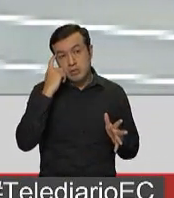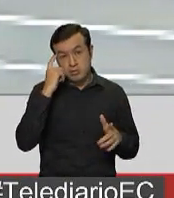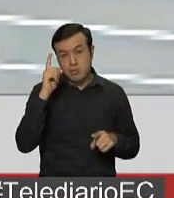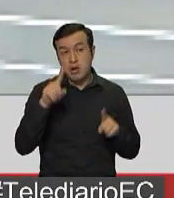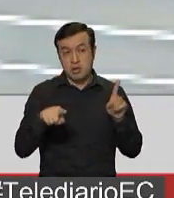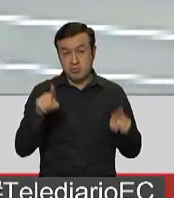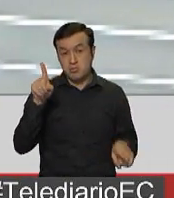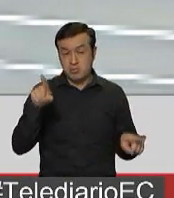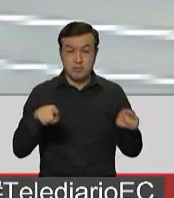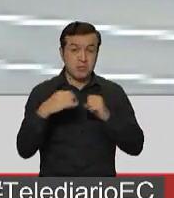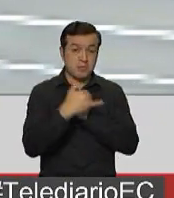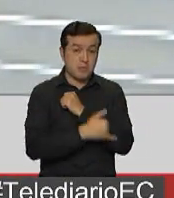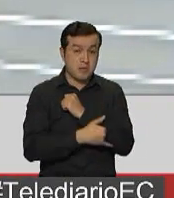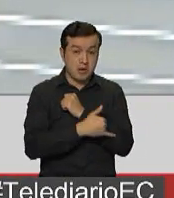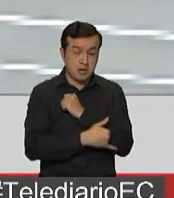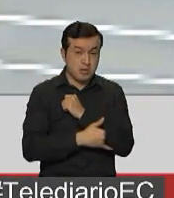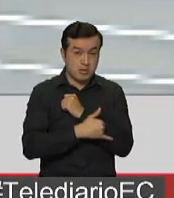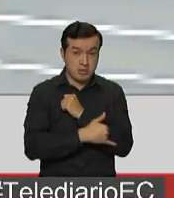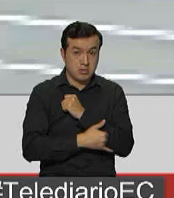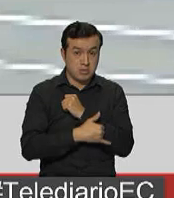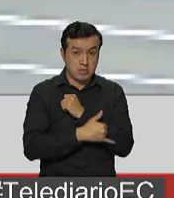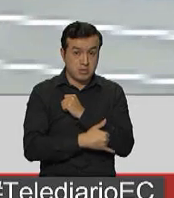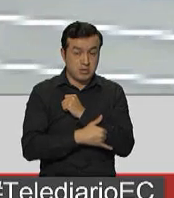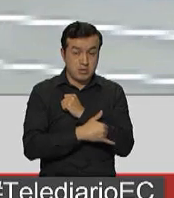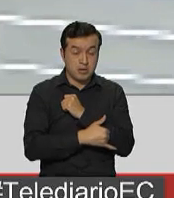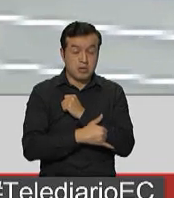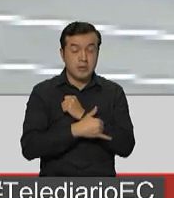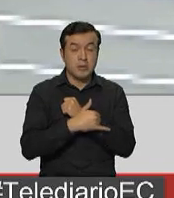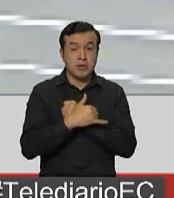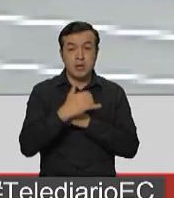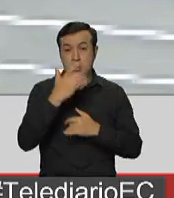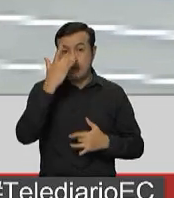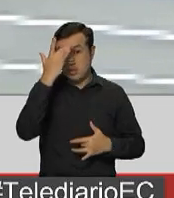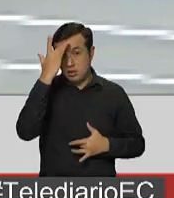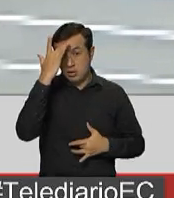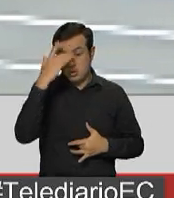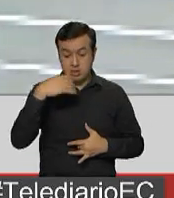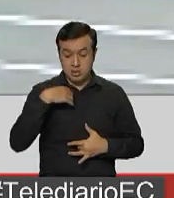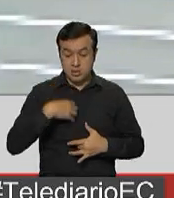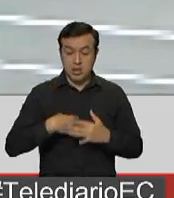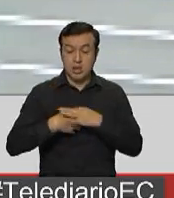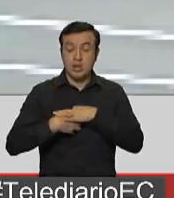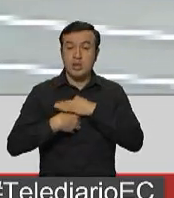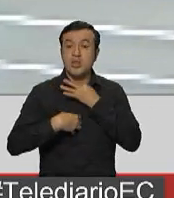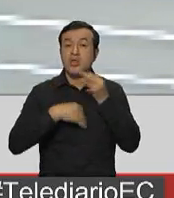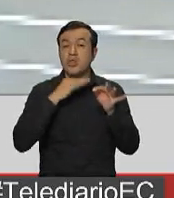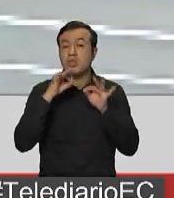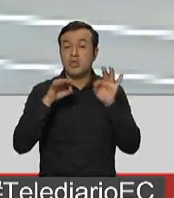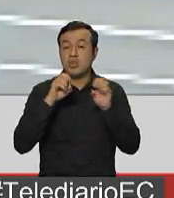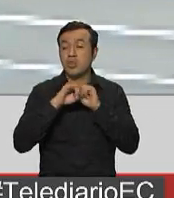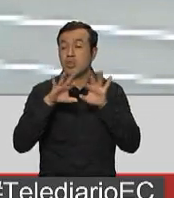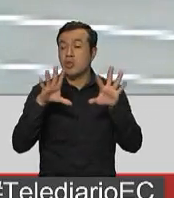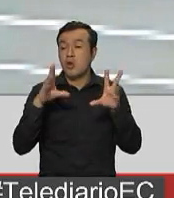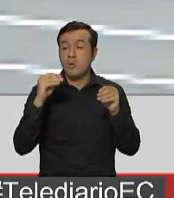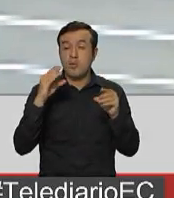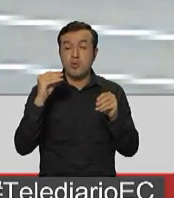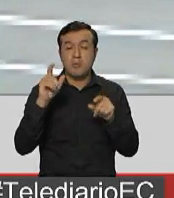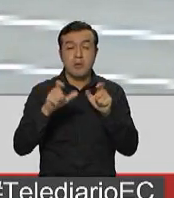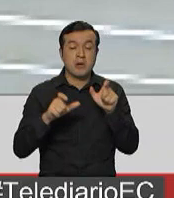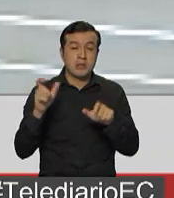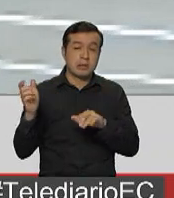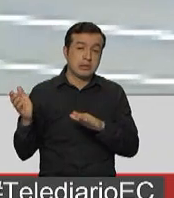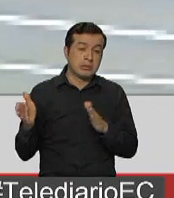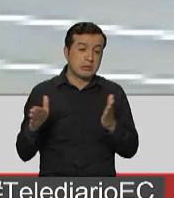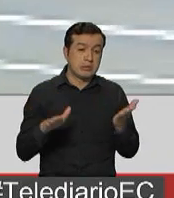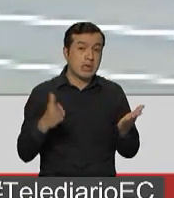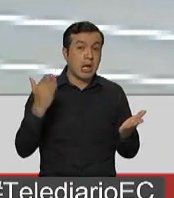yo pienso en algunos, el virus está haciendo ancora tante víctimas. El virus sigue cobrándose muchas víctimas. El